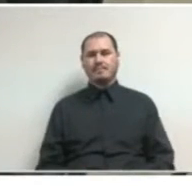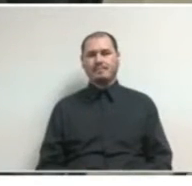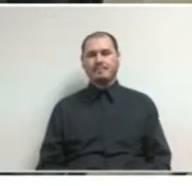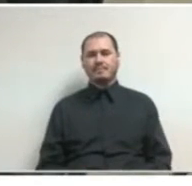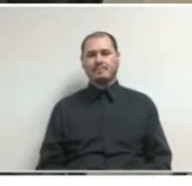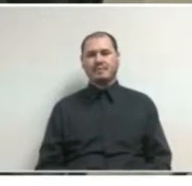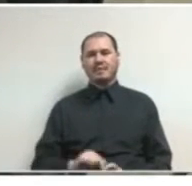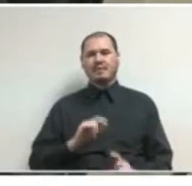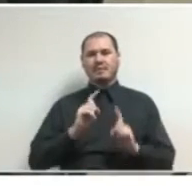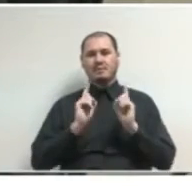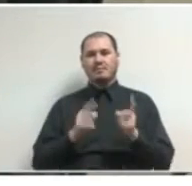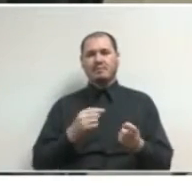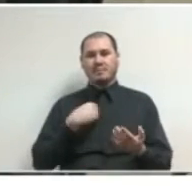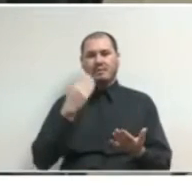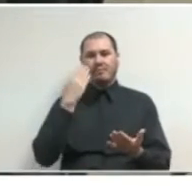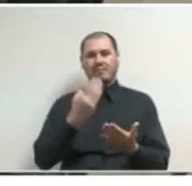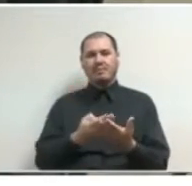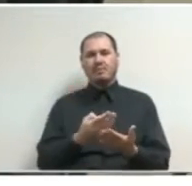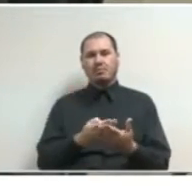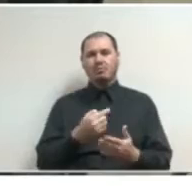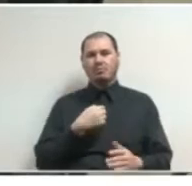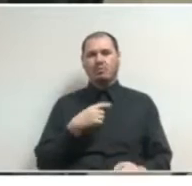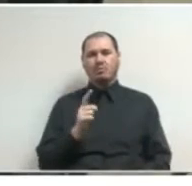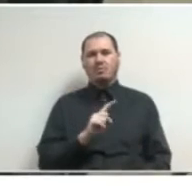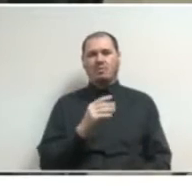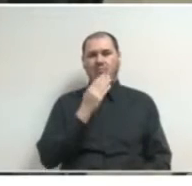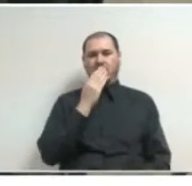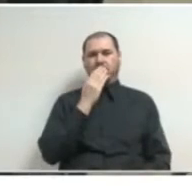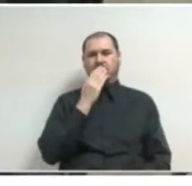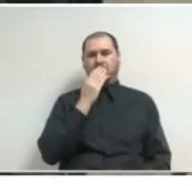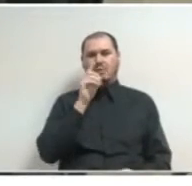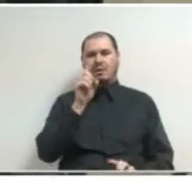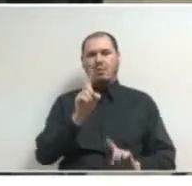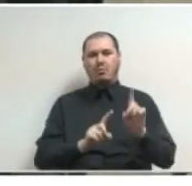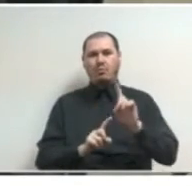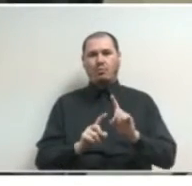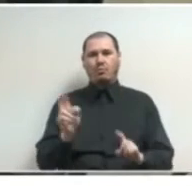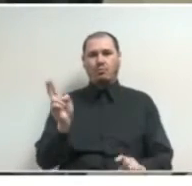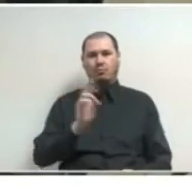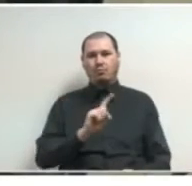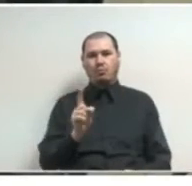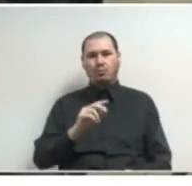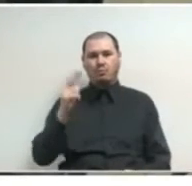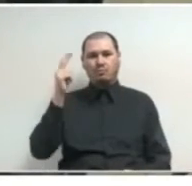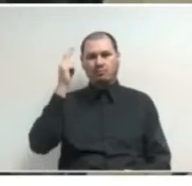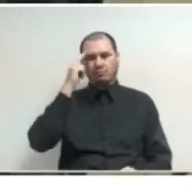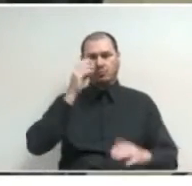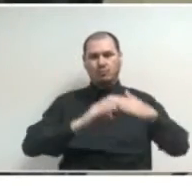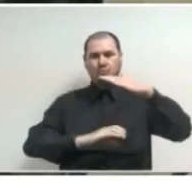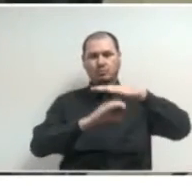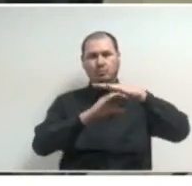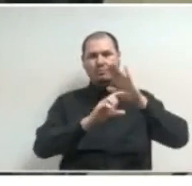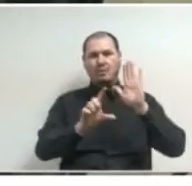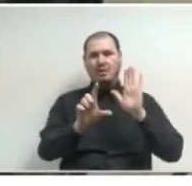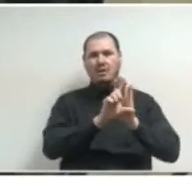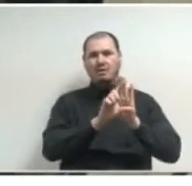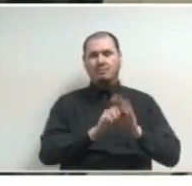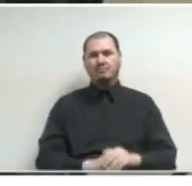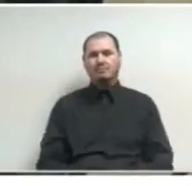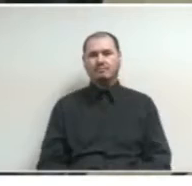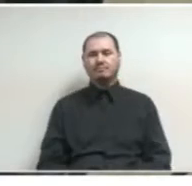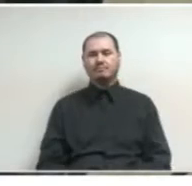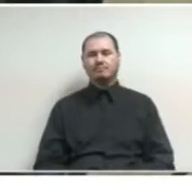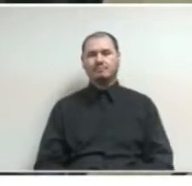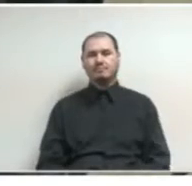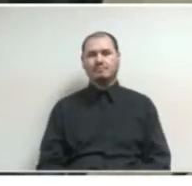eso pa va po ahora juez escuela ABI con ya de constitución y a las leyes. Naña Monei Muay